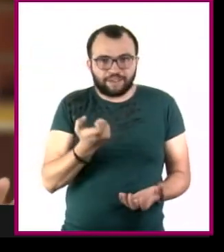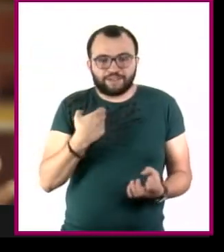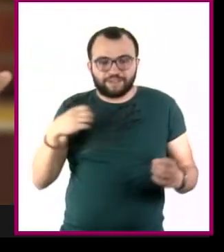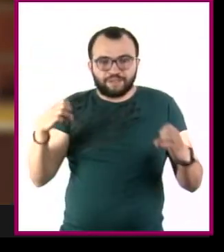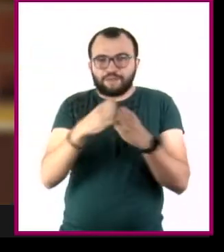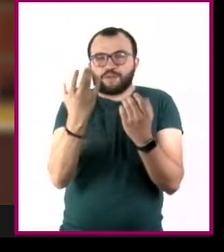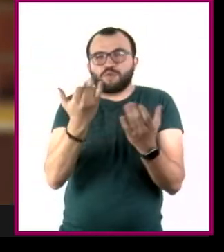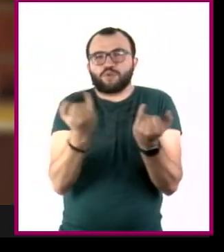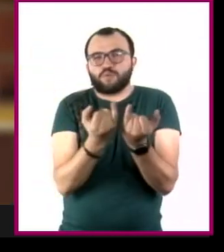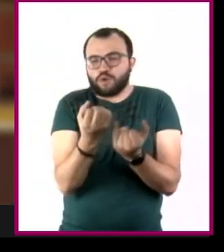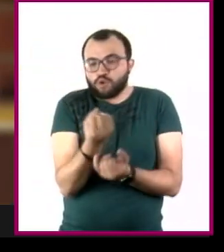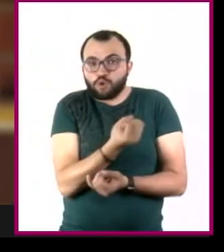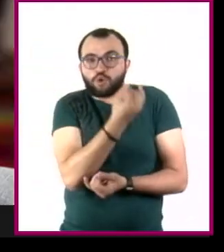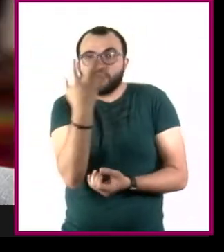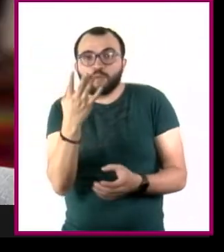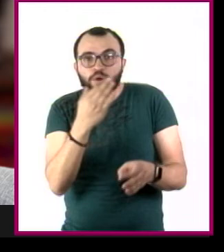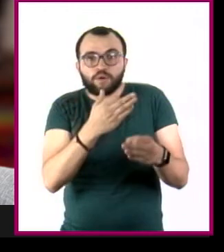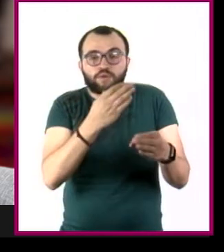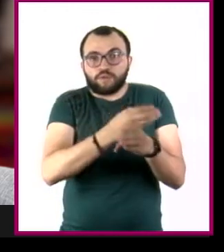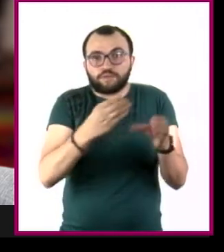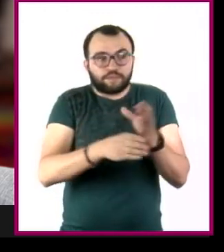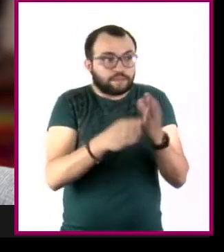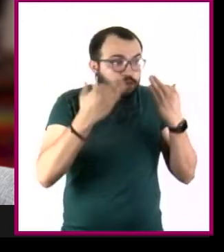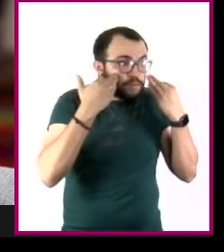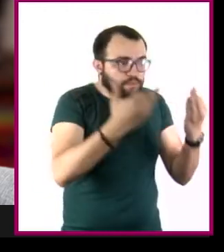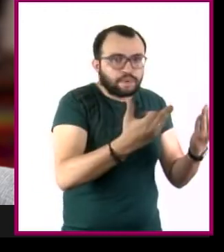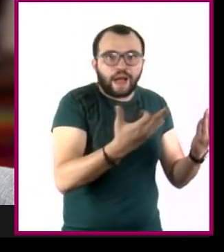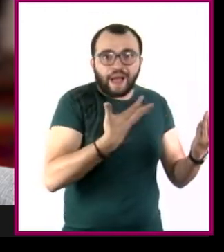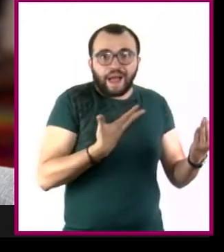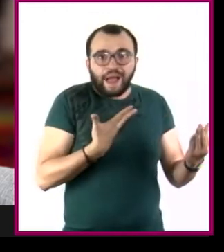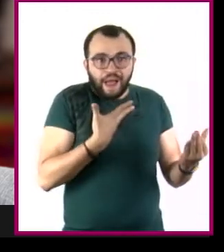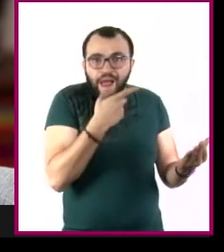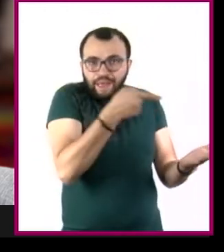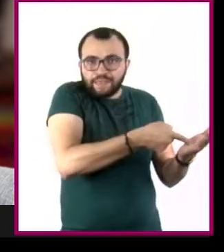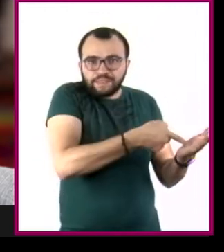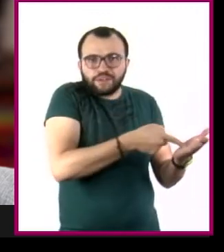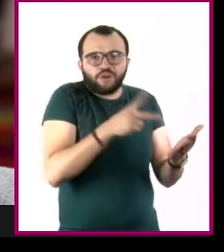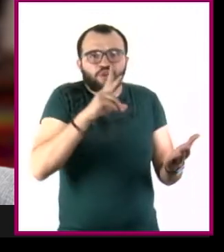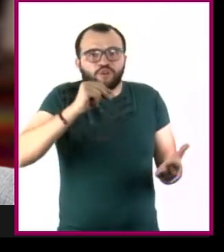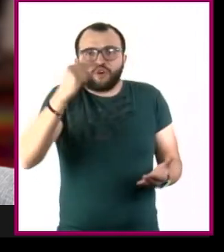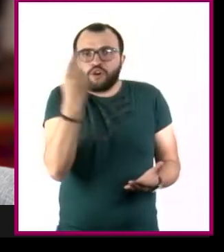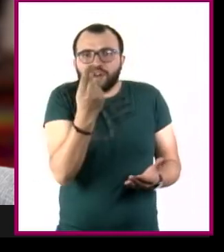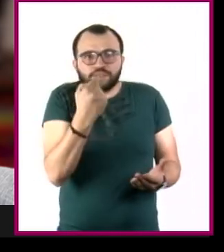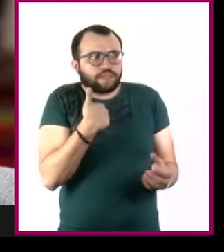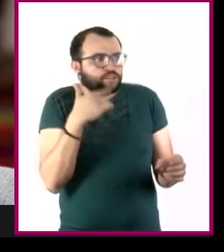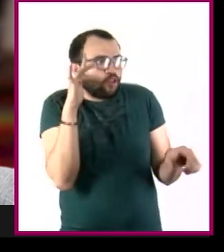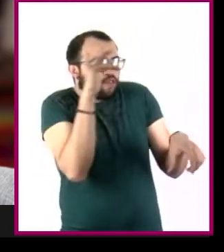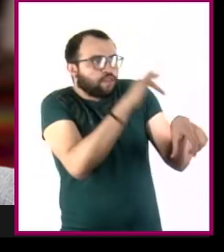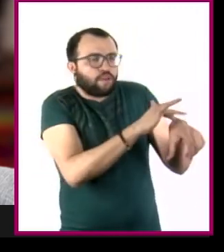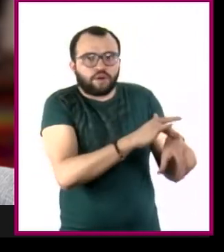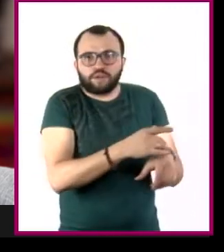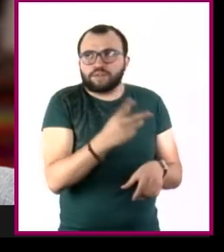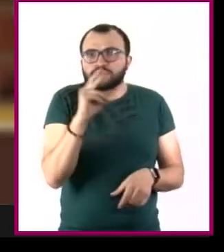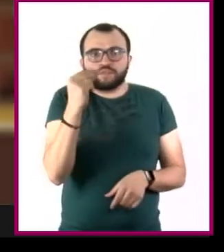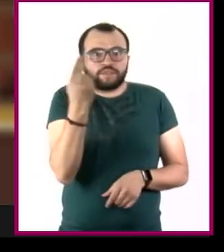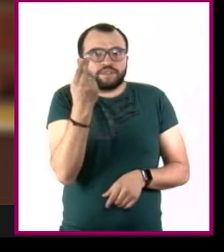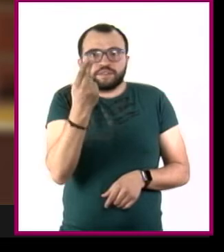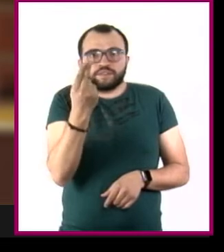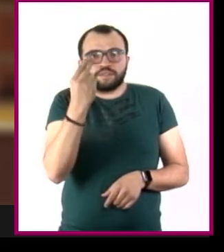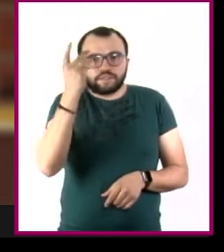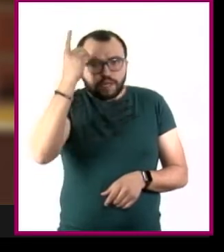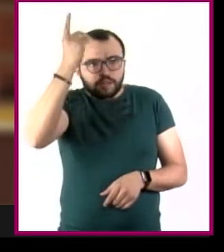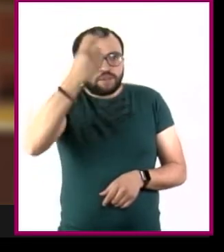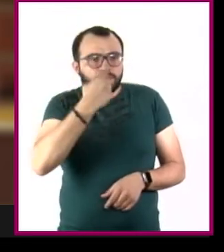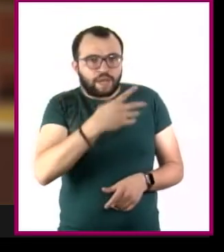los objetos físicos existen por sí mismos. No nos necesitan ni necesitan a Dios para existir. Pero